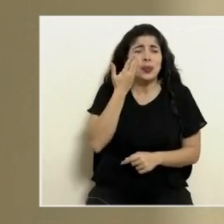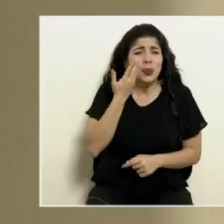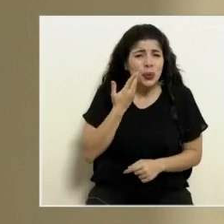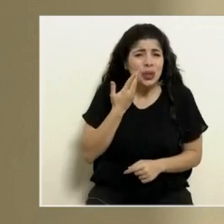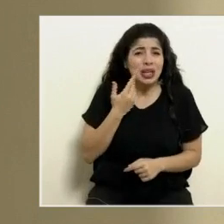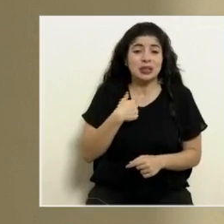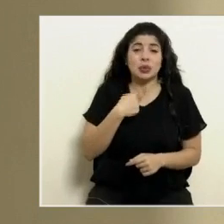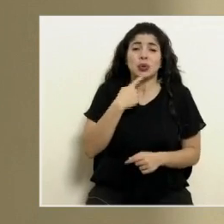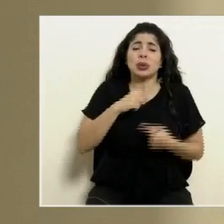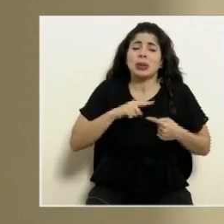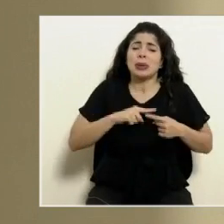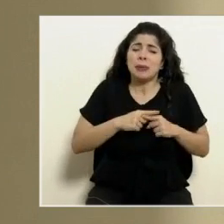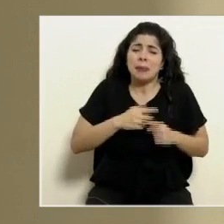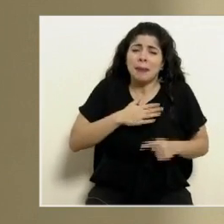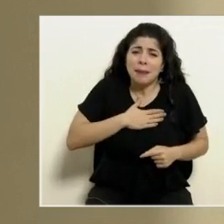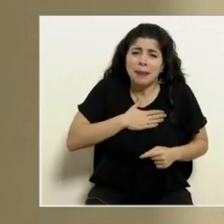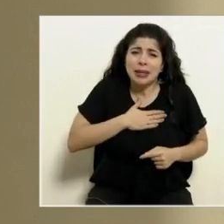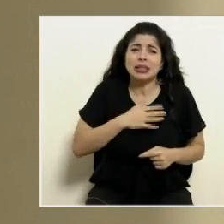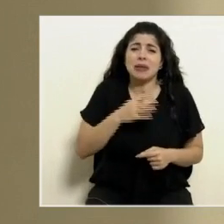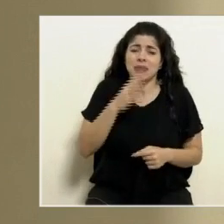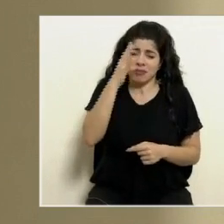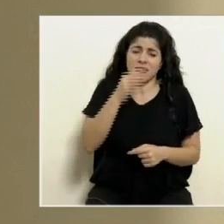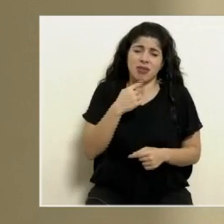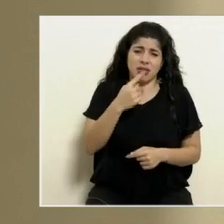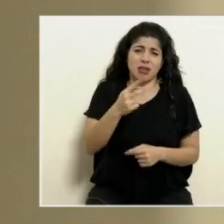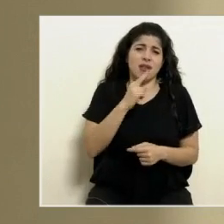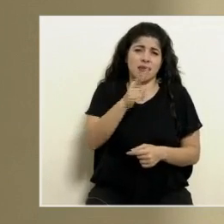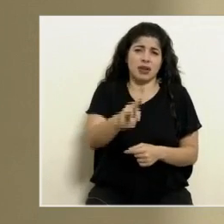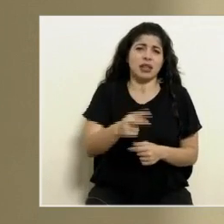un sentido pésame, créanme que lo sé.